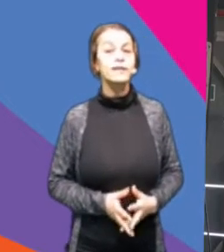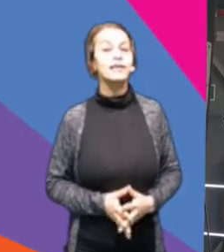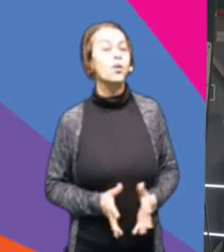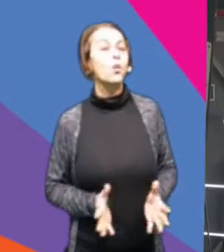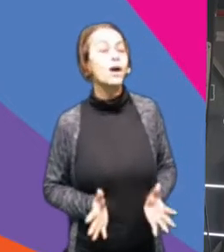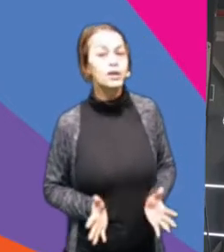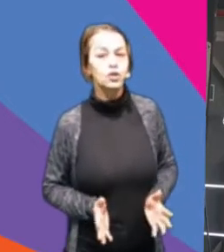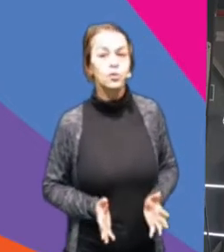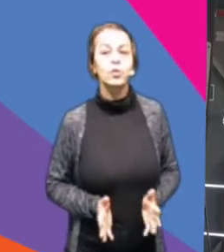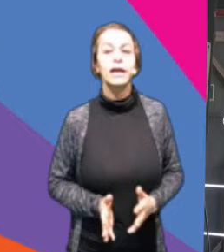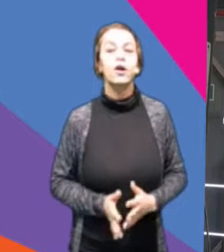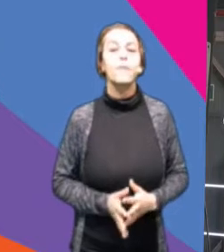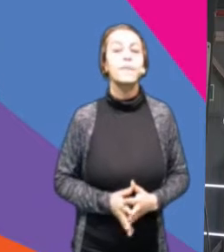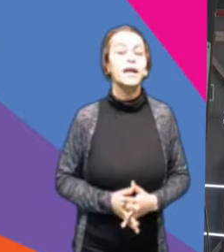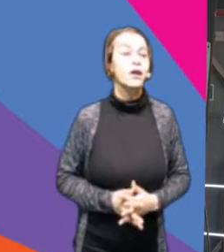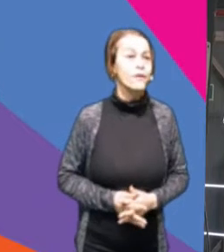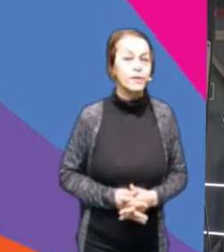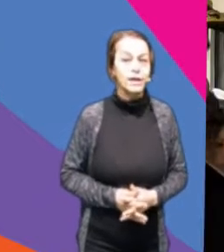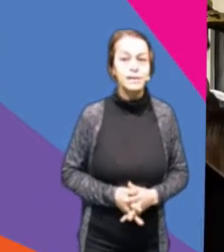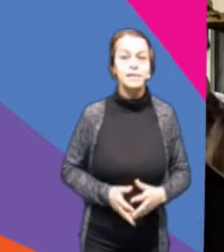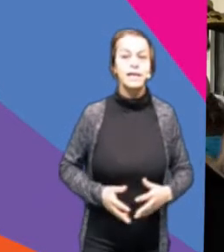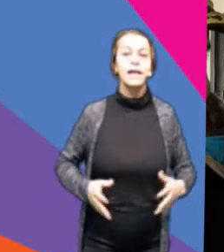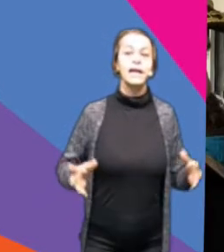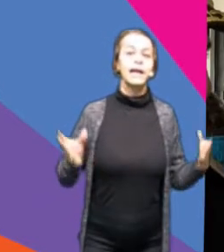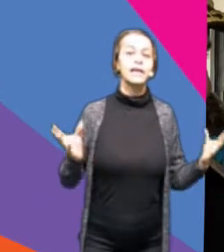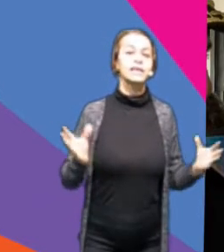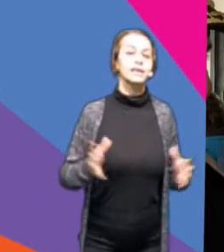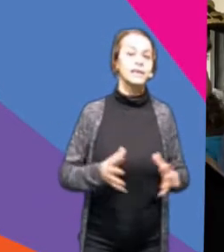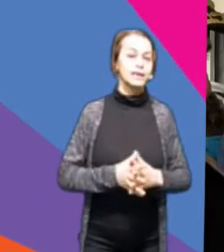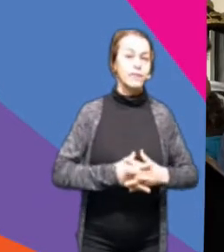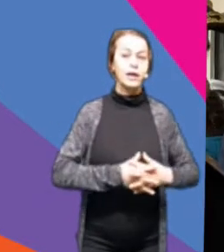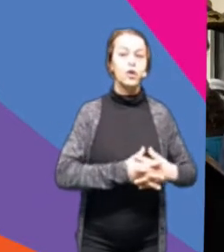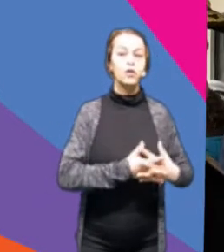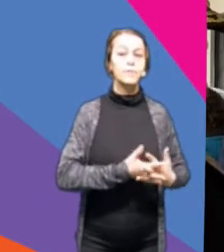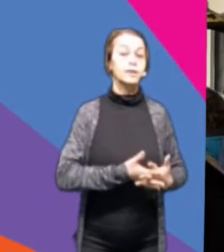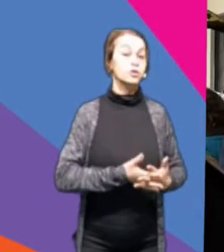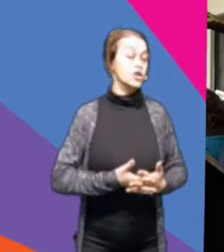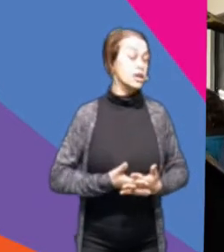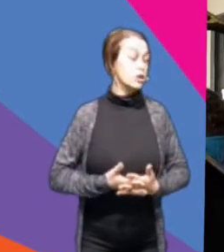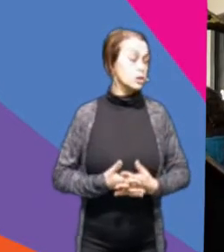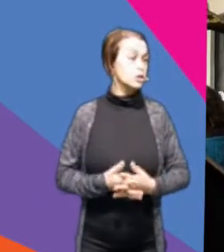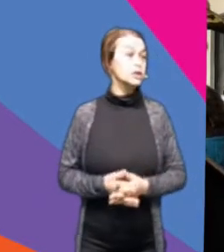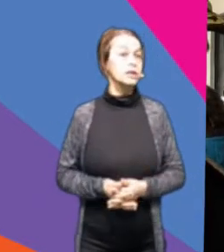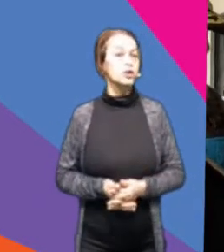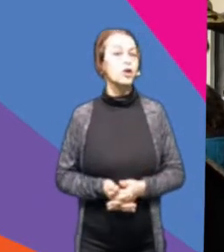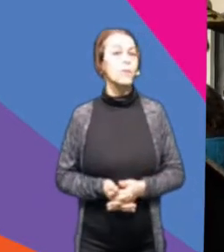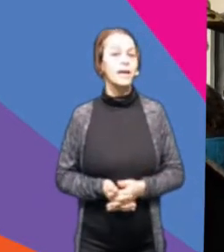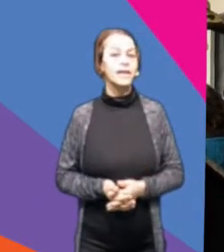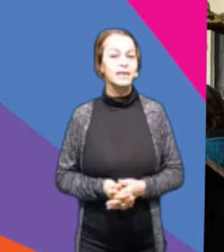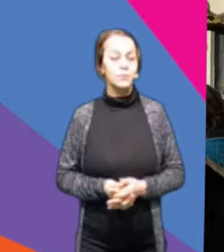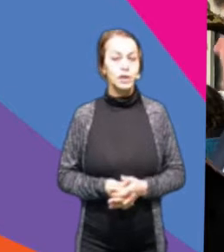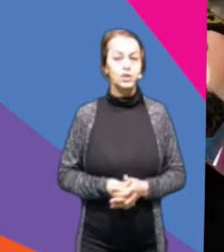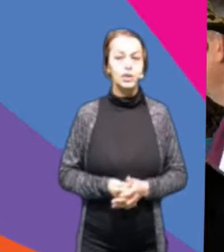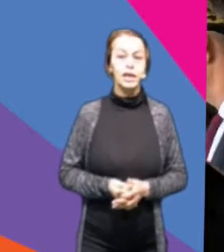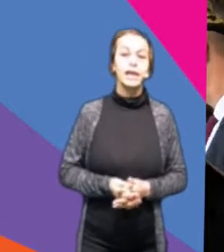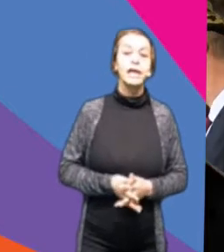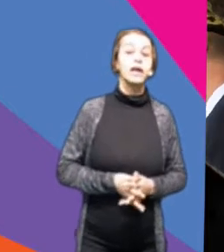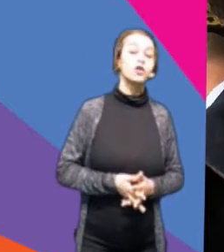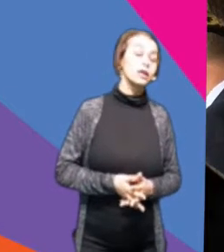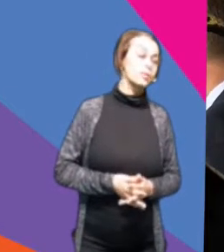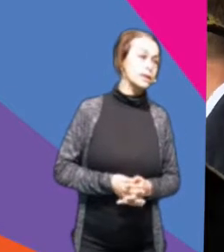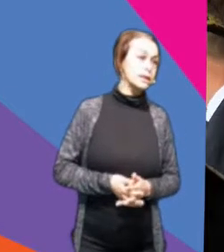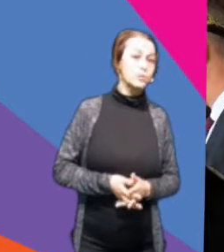el cuarto buque comprado a Francia, que tendrá el trabajo de patrullar nuestro territorio marítimo nacional